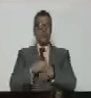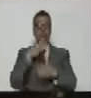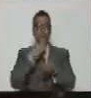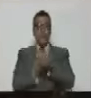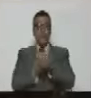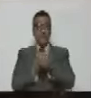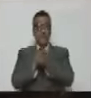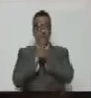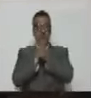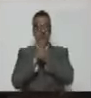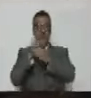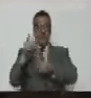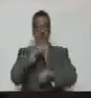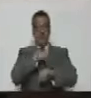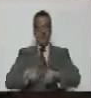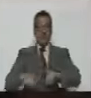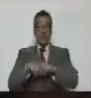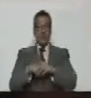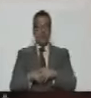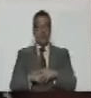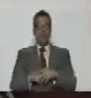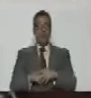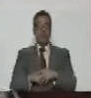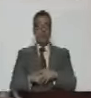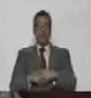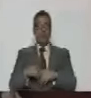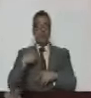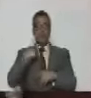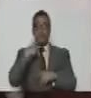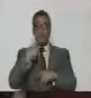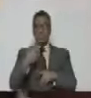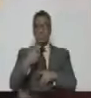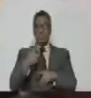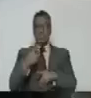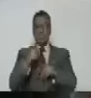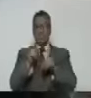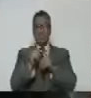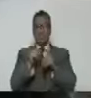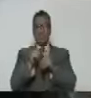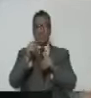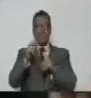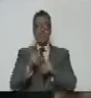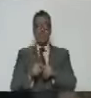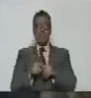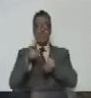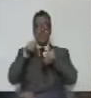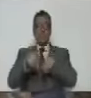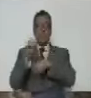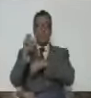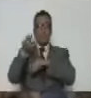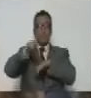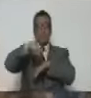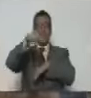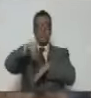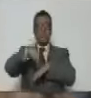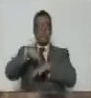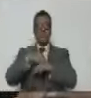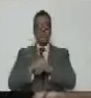Gracias, camarada y presidente. Hemos solicitado el derecho de palabra para, desde esta Asamblea